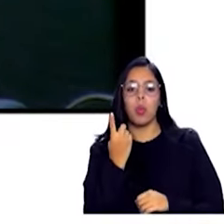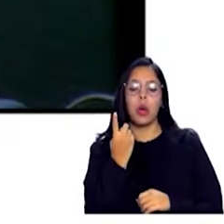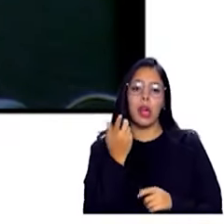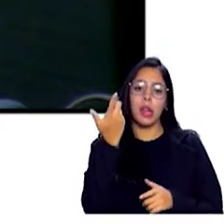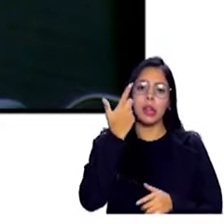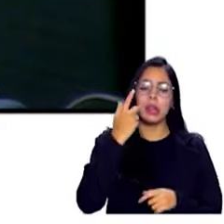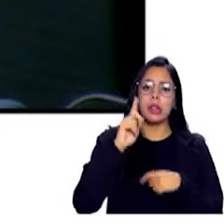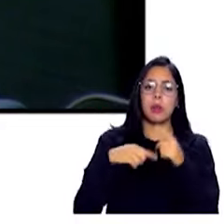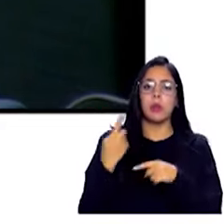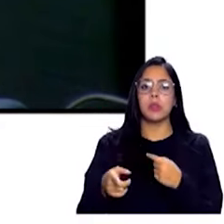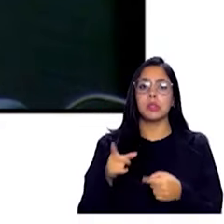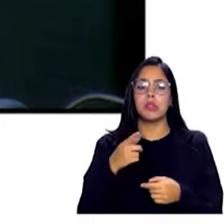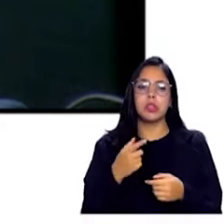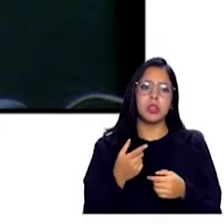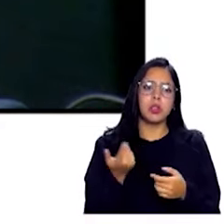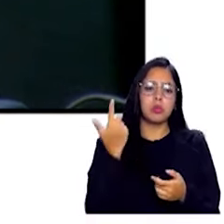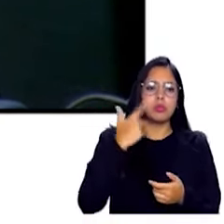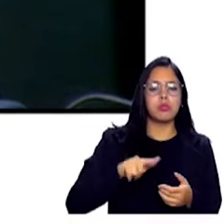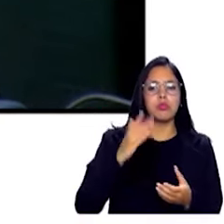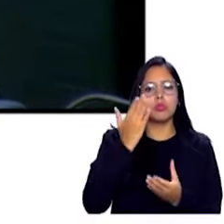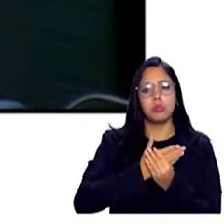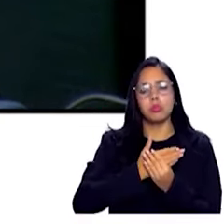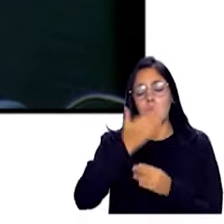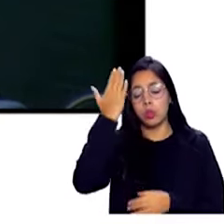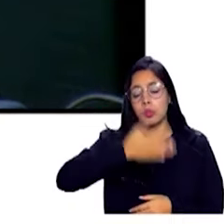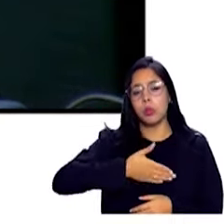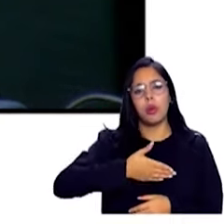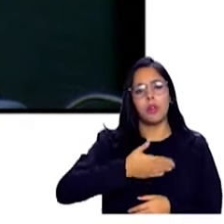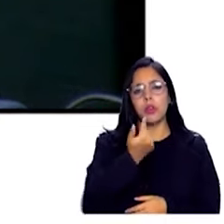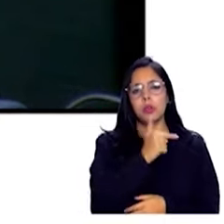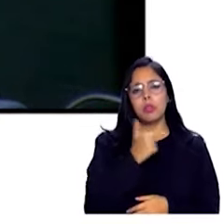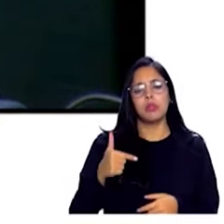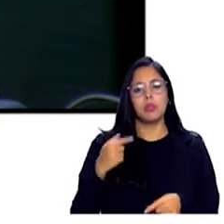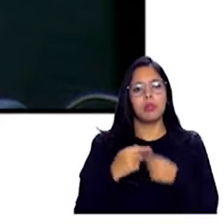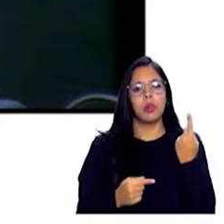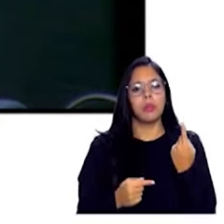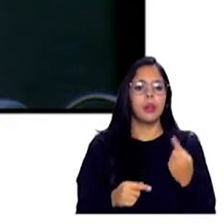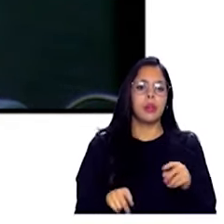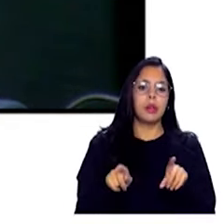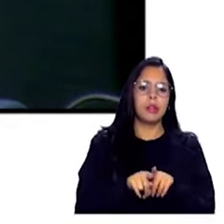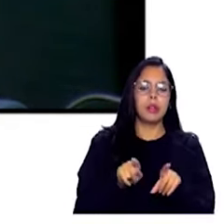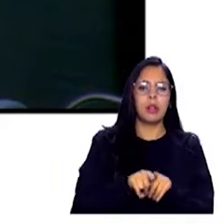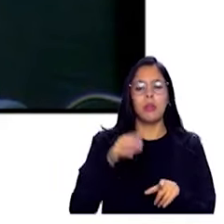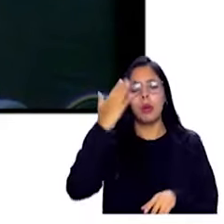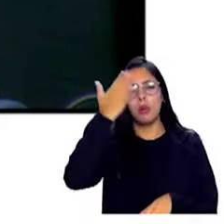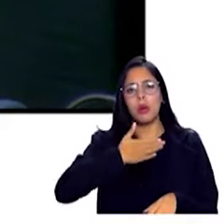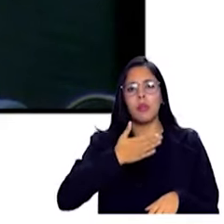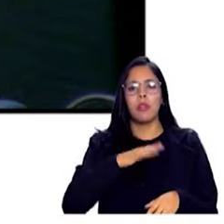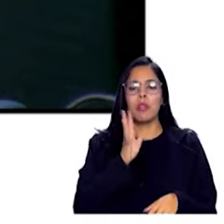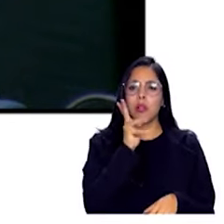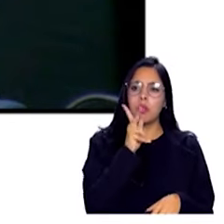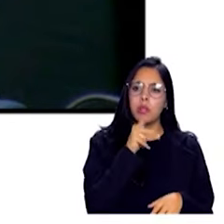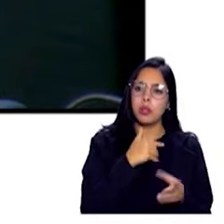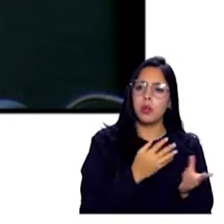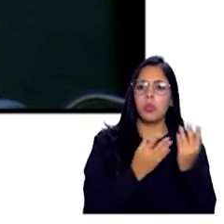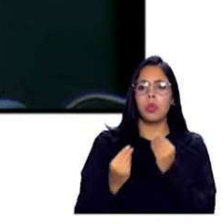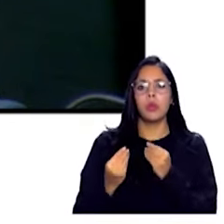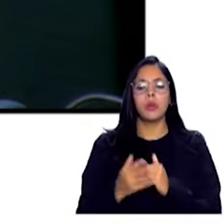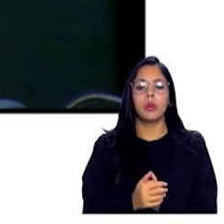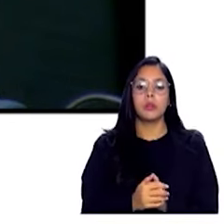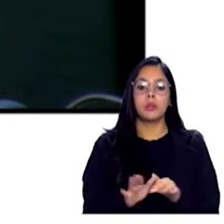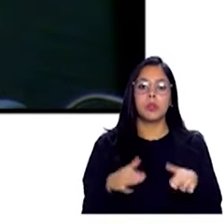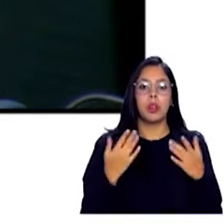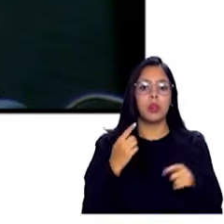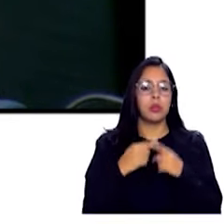revisar la percepción y la valoración de Las pruebas que hace tribunal que presencia la prueba por lo tanto estaba no estaba previsto el recurso